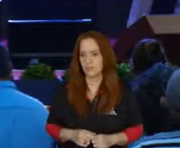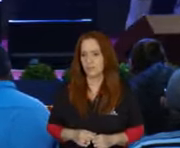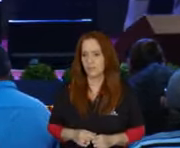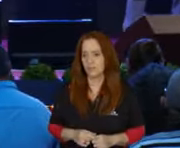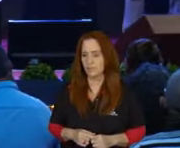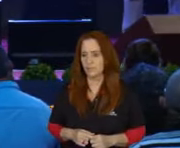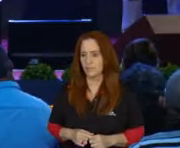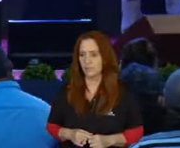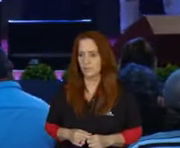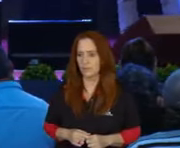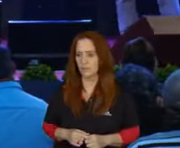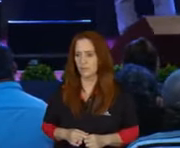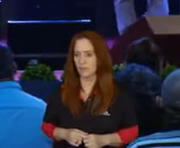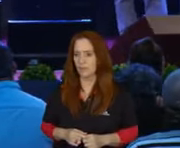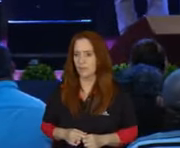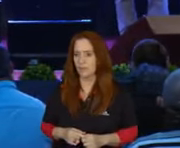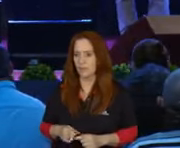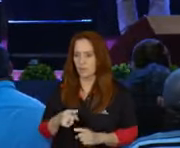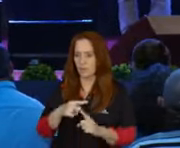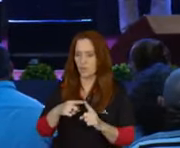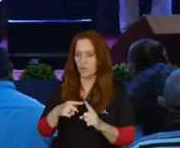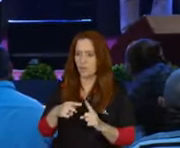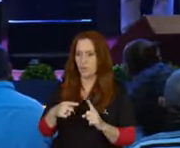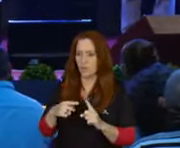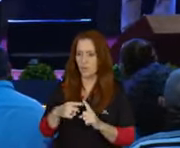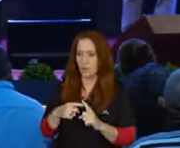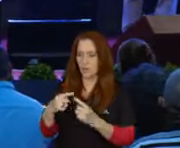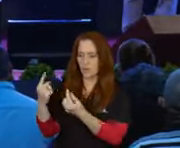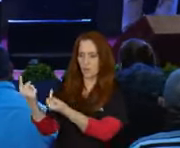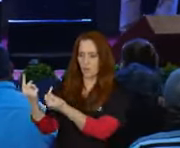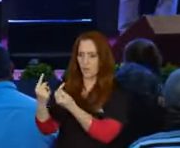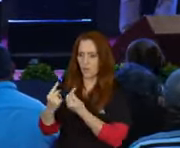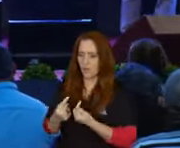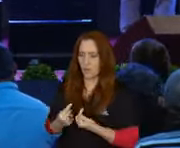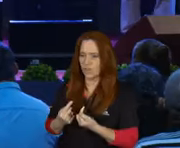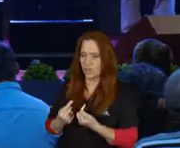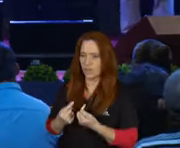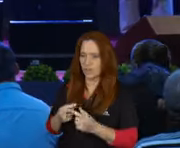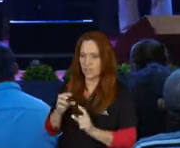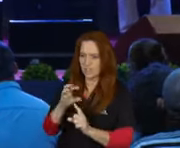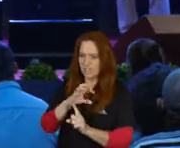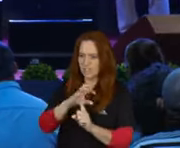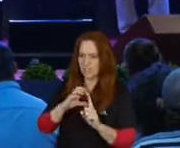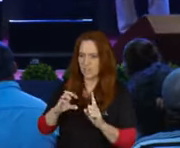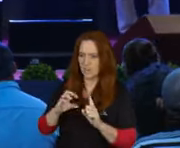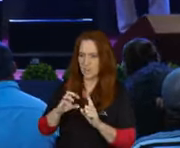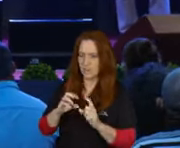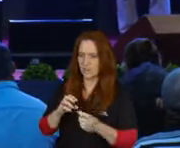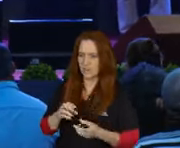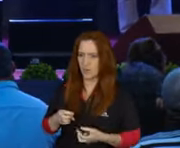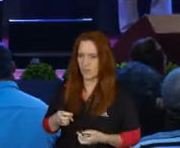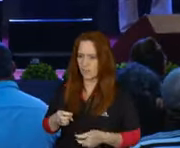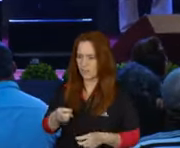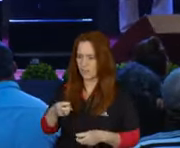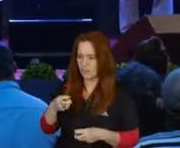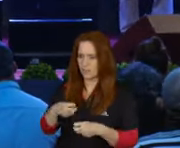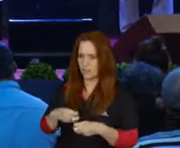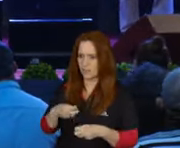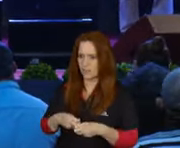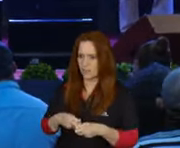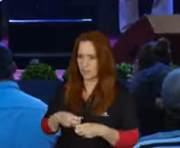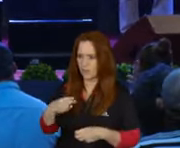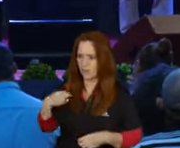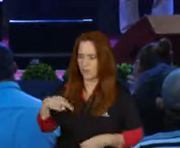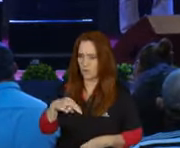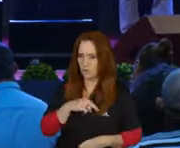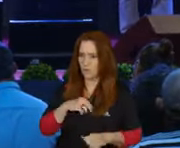cuando vienen las cosas difíciles y hay transparencia, las podemos aceptar sin preguntar el por qué.